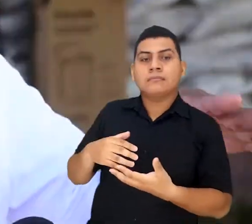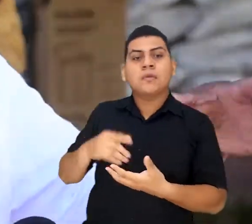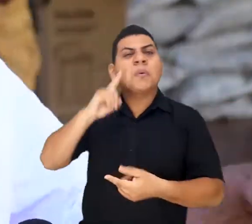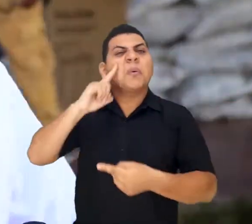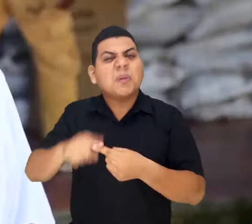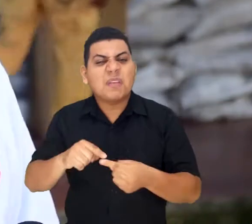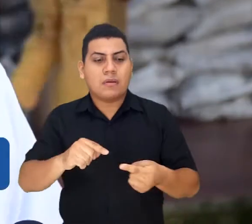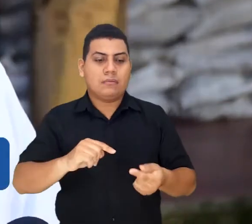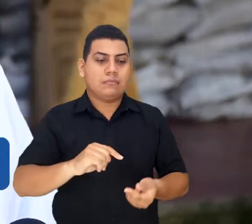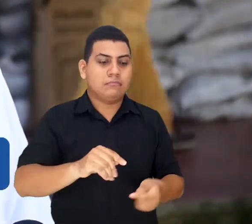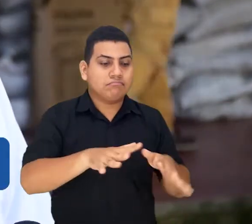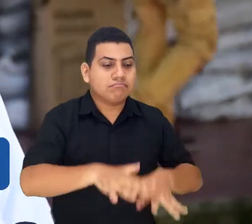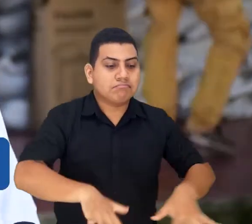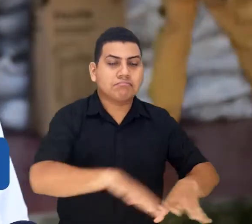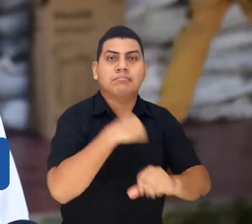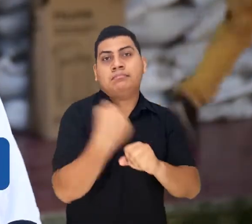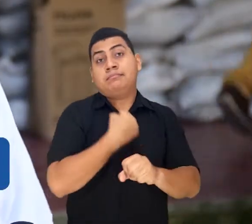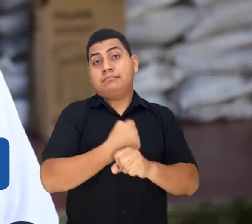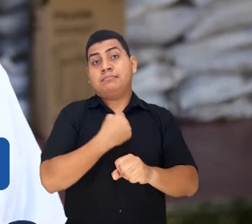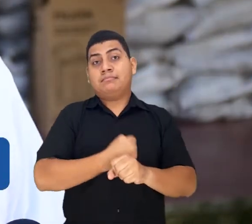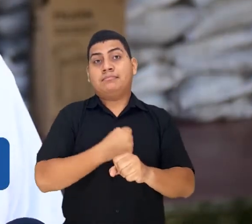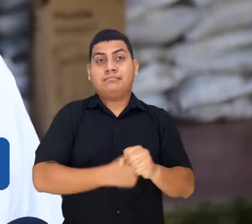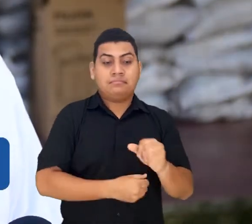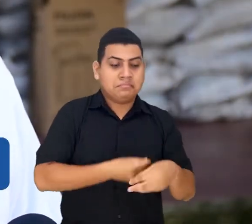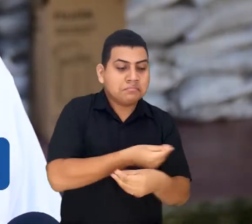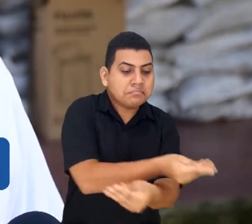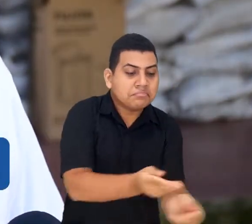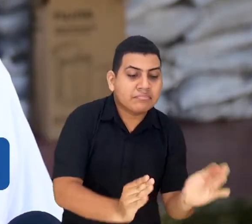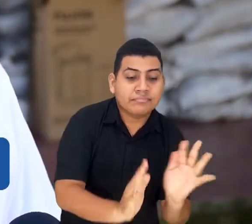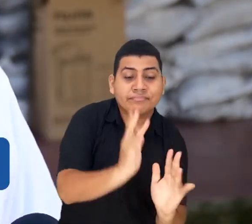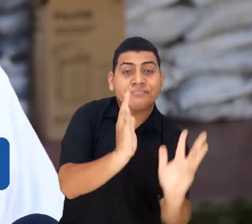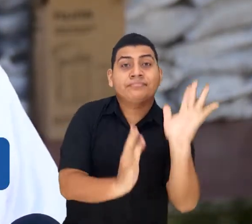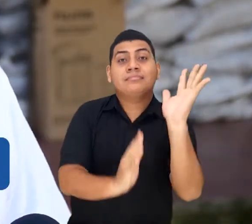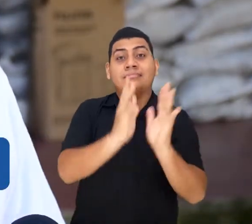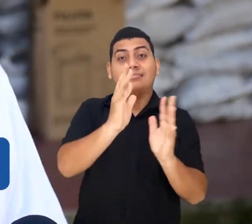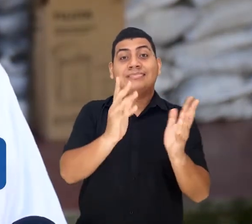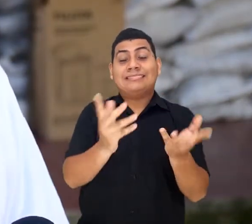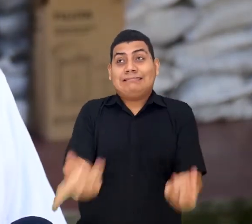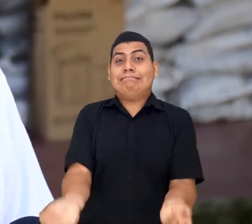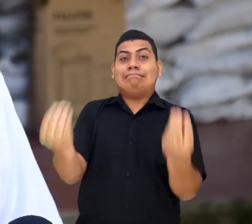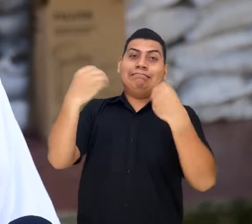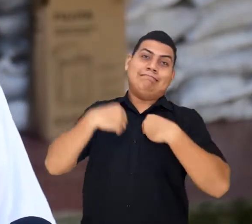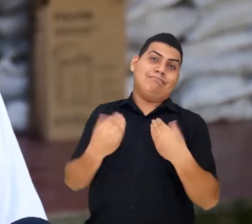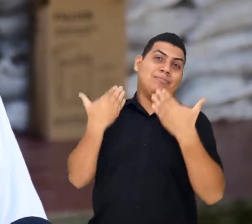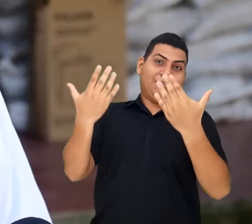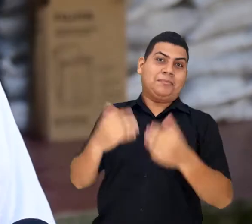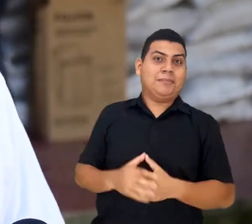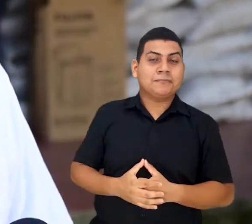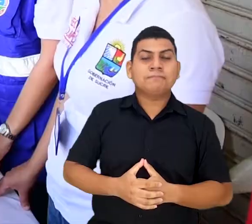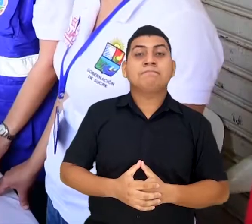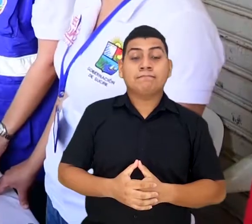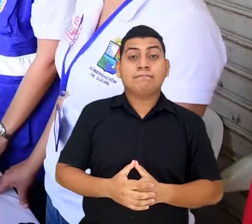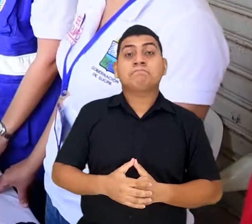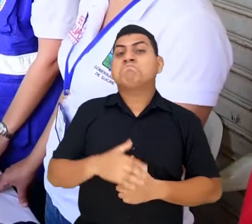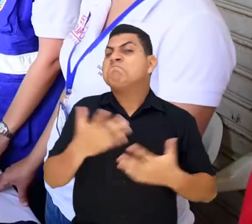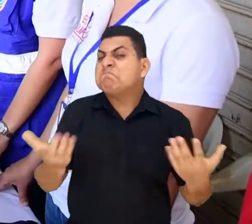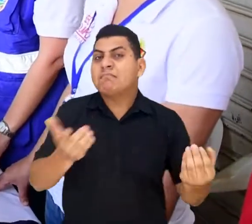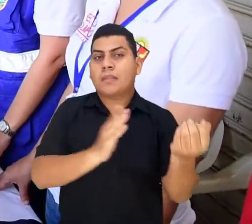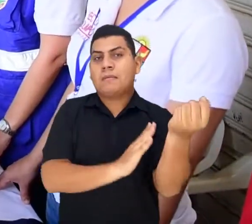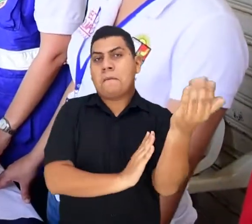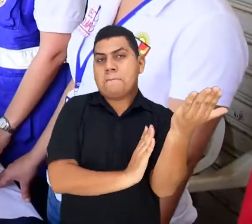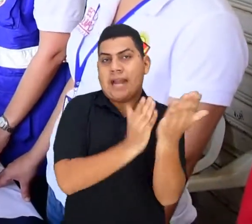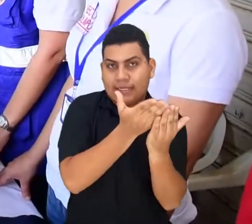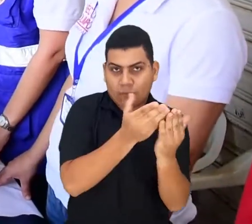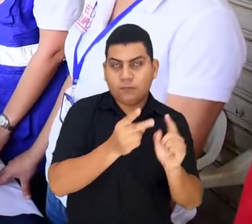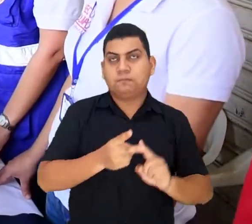cultivo, para dedicárselos al cultivo y, claro, para el beneficio de todo eso que se va a sembrar.